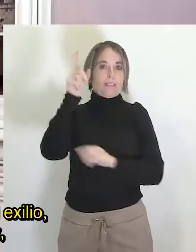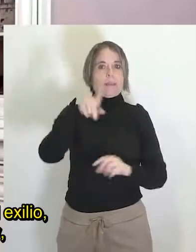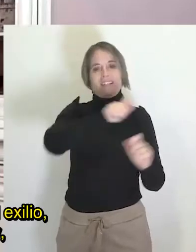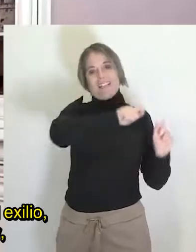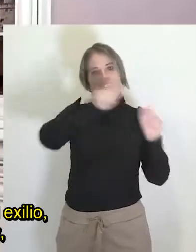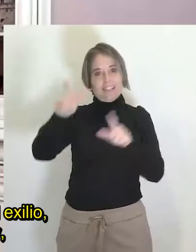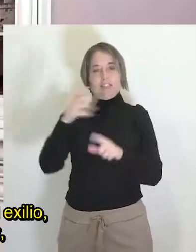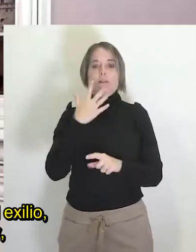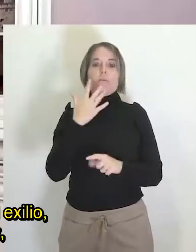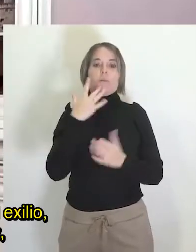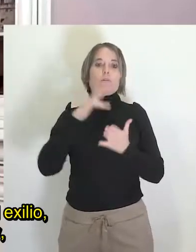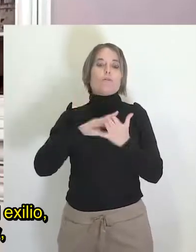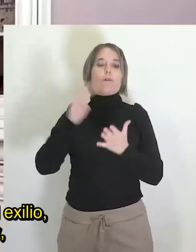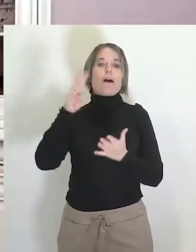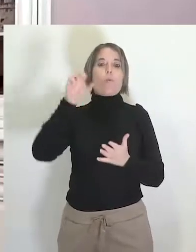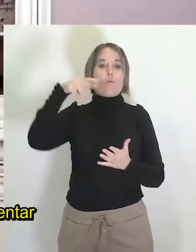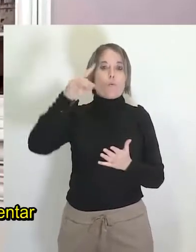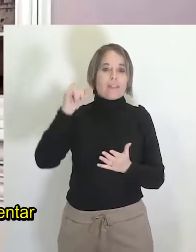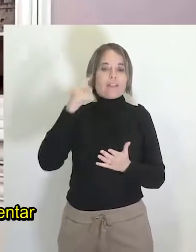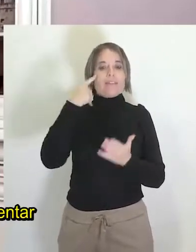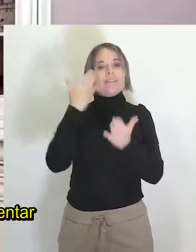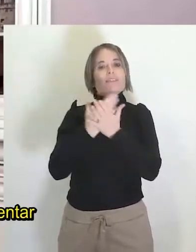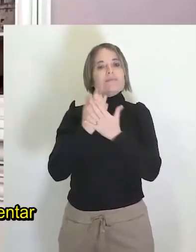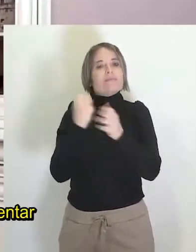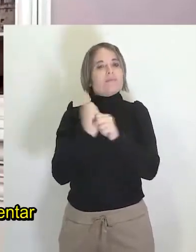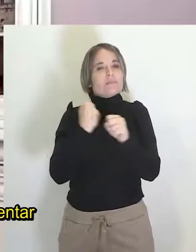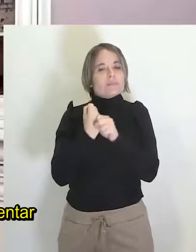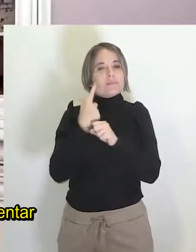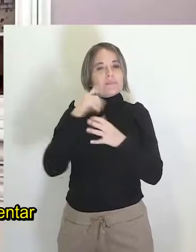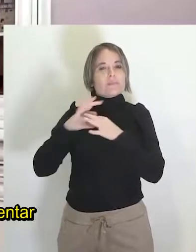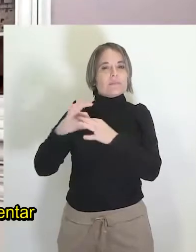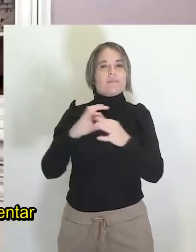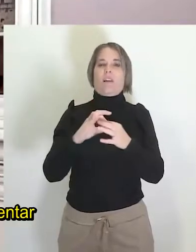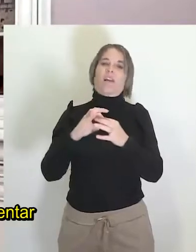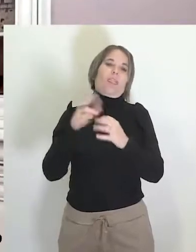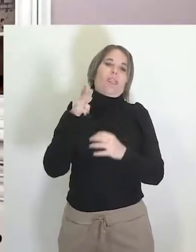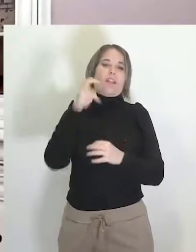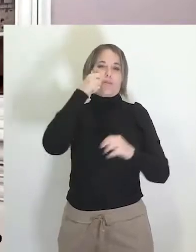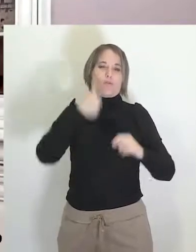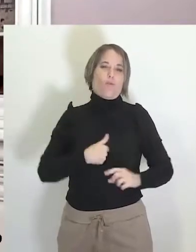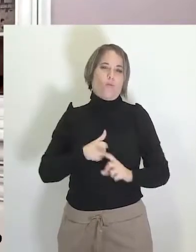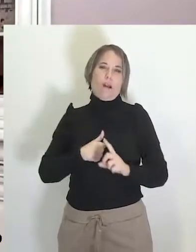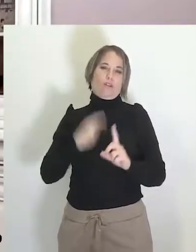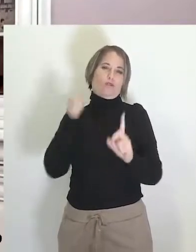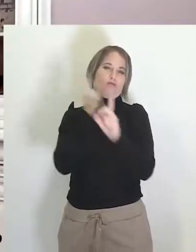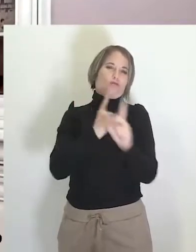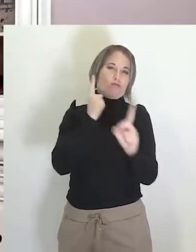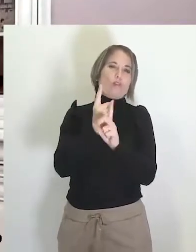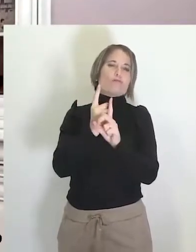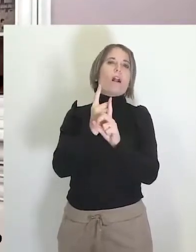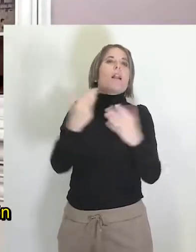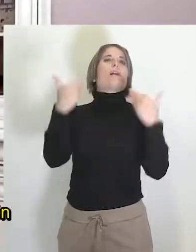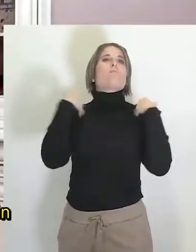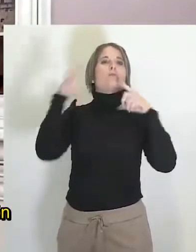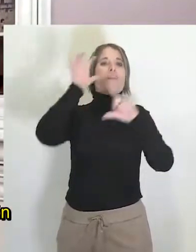también en el exilio, como es el caso de Wendy, vienen trabajando para documentar las graves violaciones de derechos humanos perpetradas por el